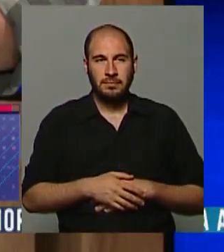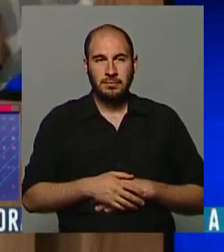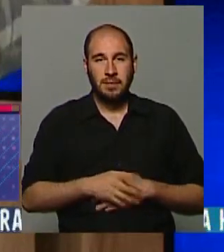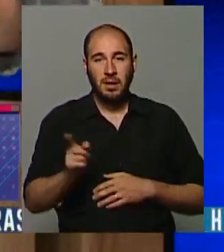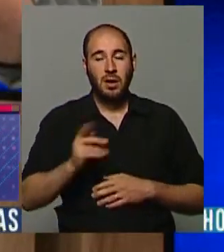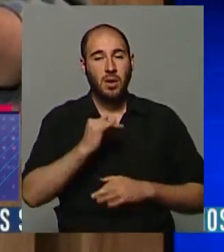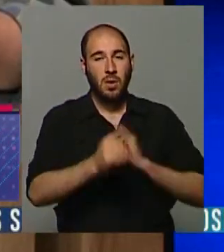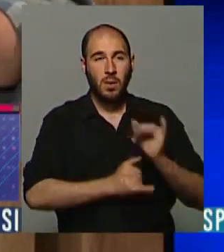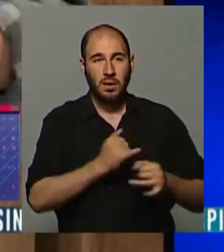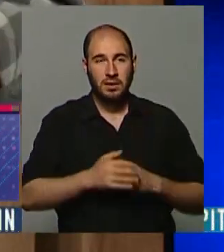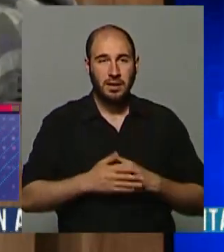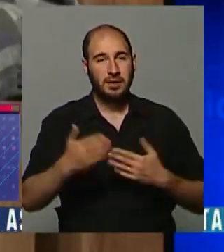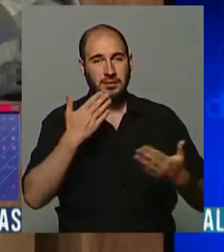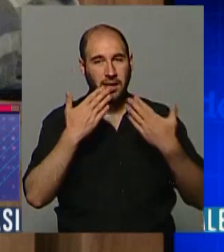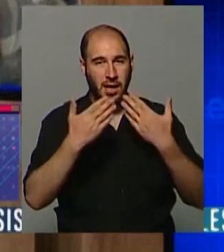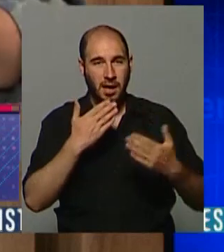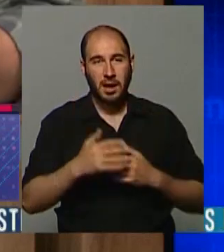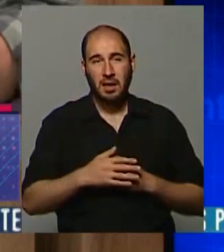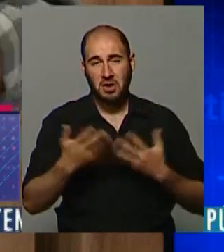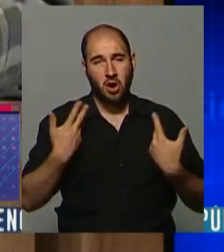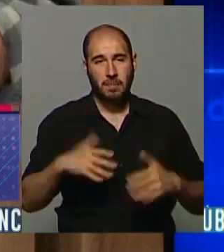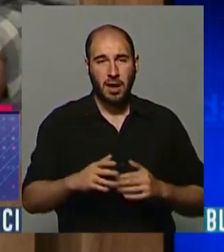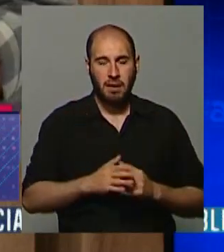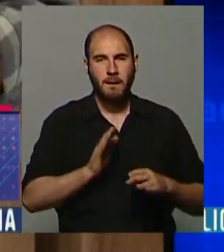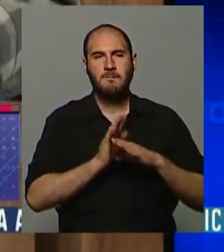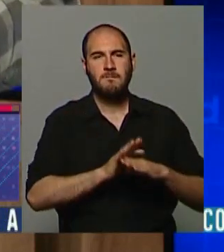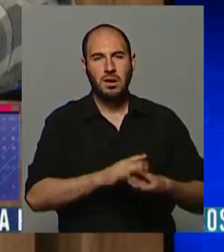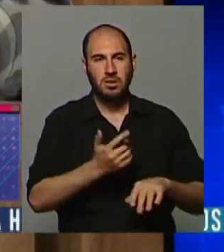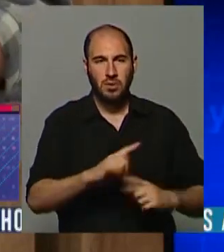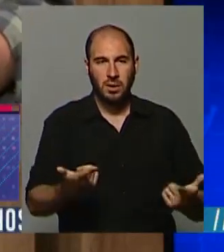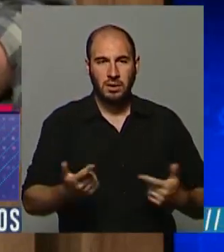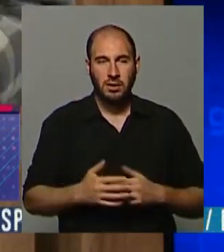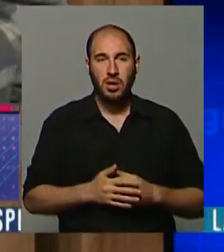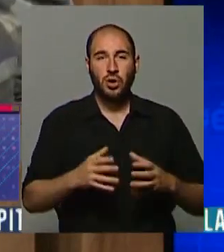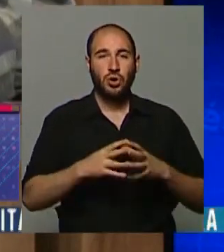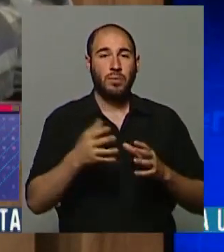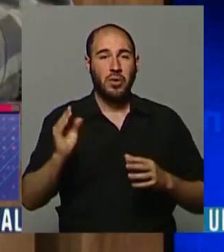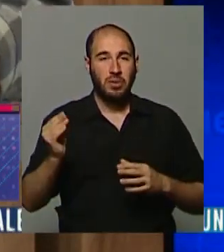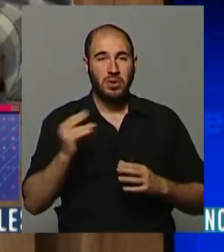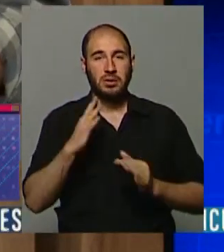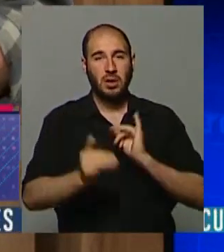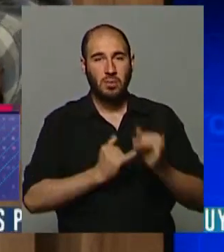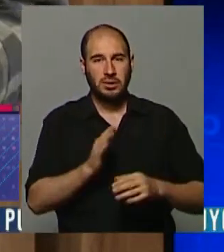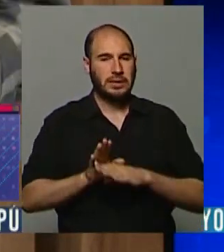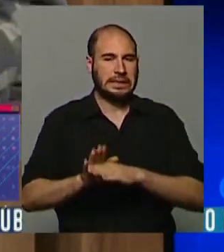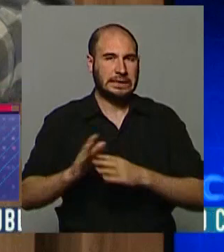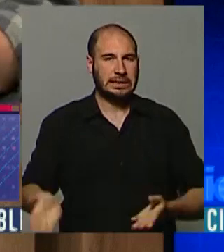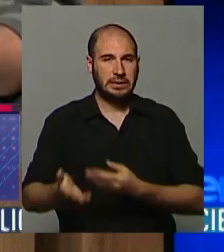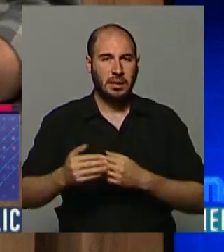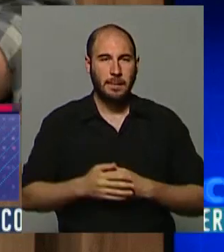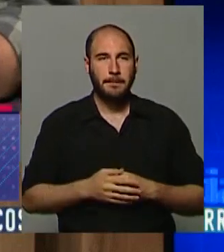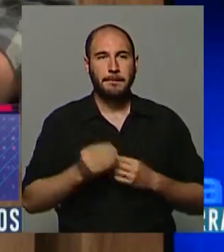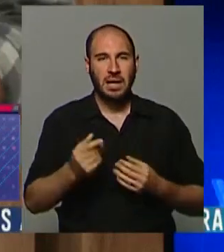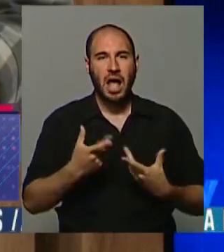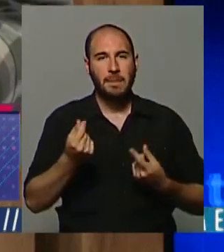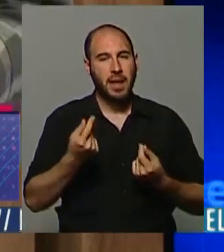él dice que su charla fue totalmente normal, que no hubo presiones. El Partido Demócrata dice que lo presionó por no mandar más